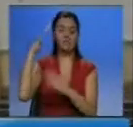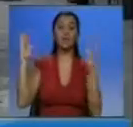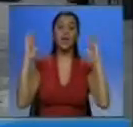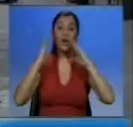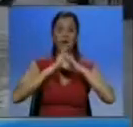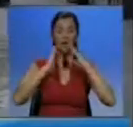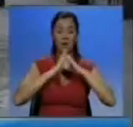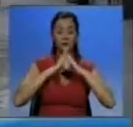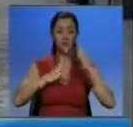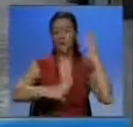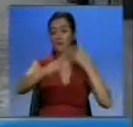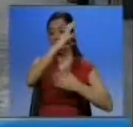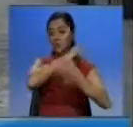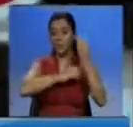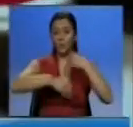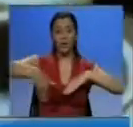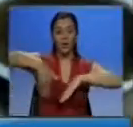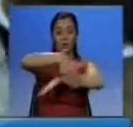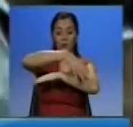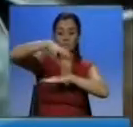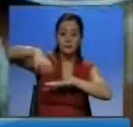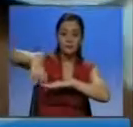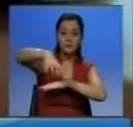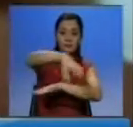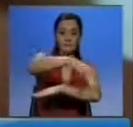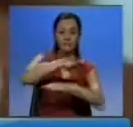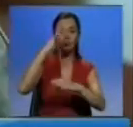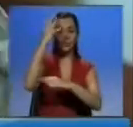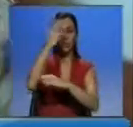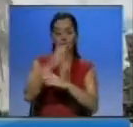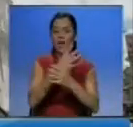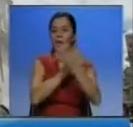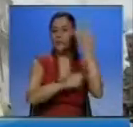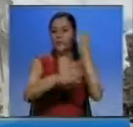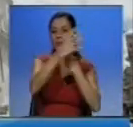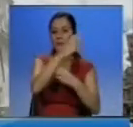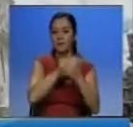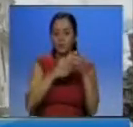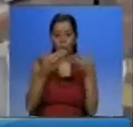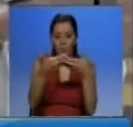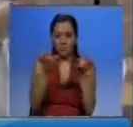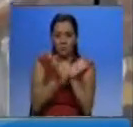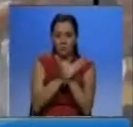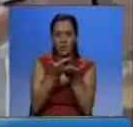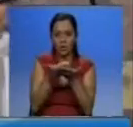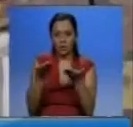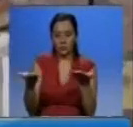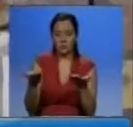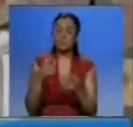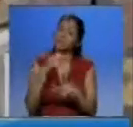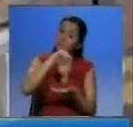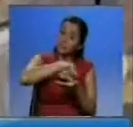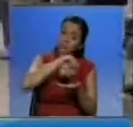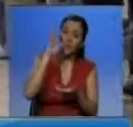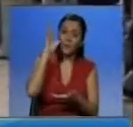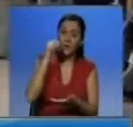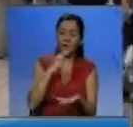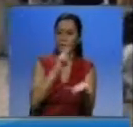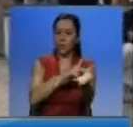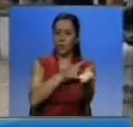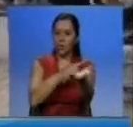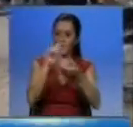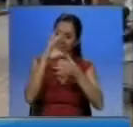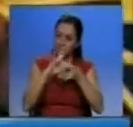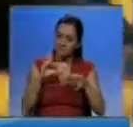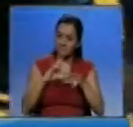coloniales, las calles adoquinadas y por los vestigios arqueológicos. Cuenca es ciudad de hombres ilustres y poetas. Su